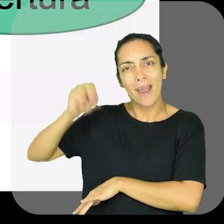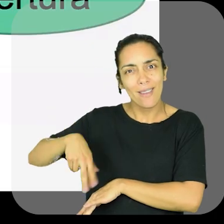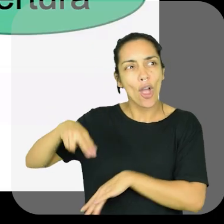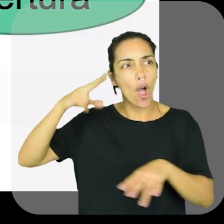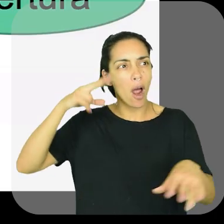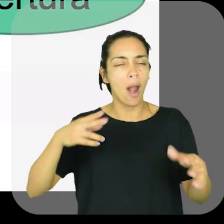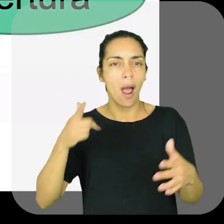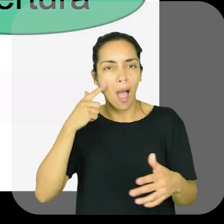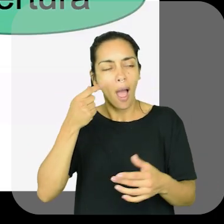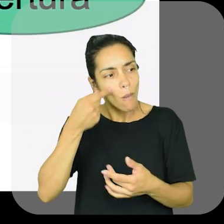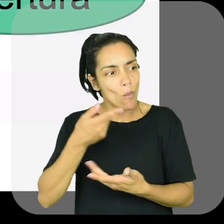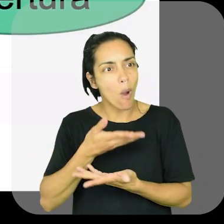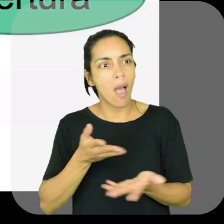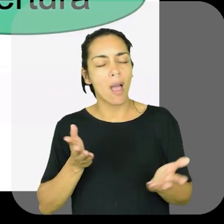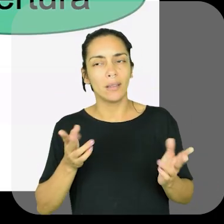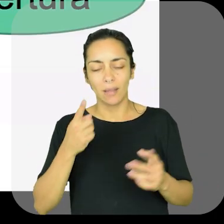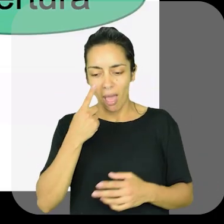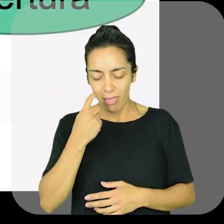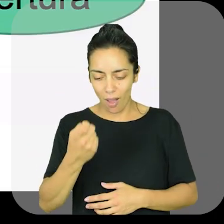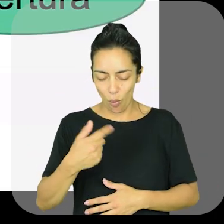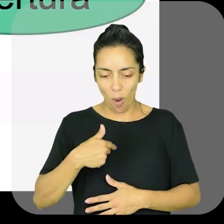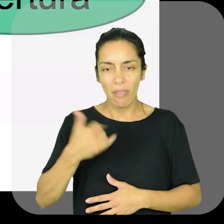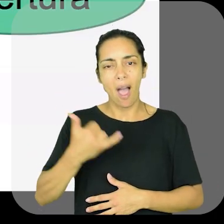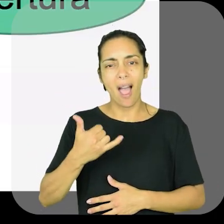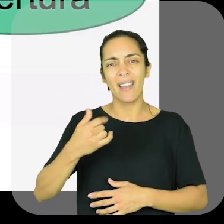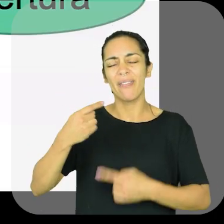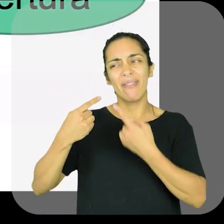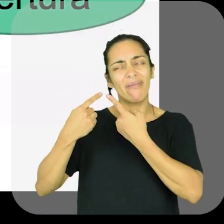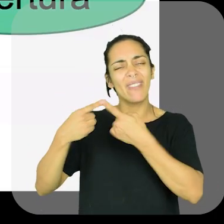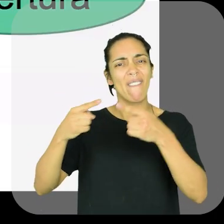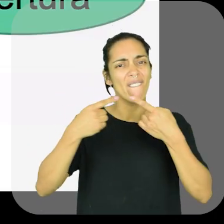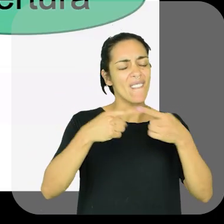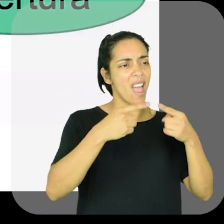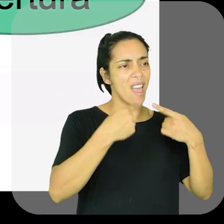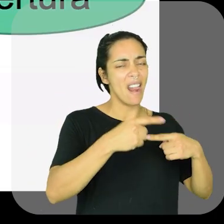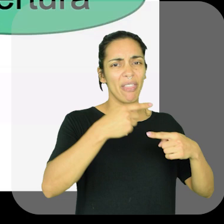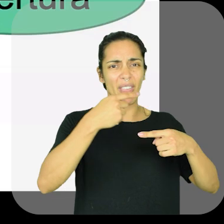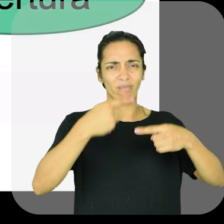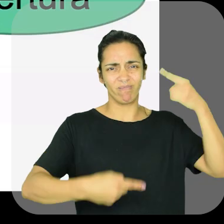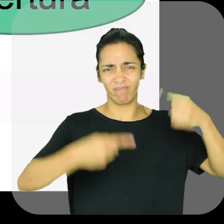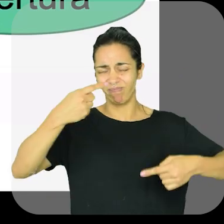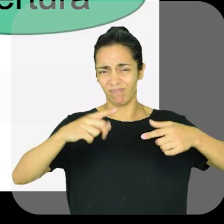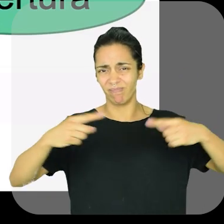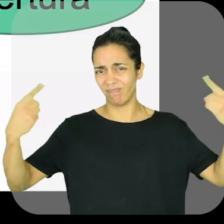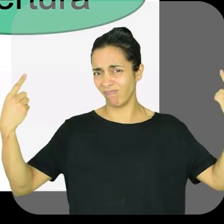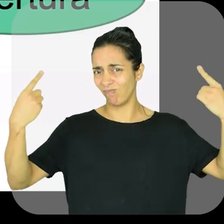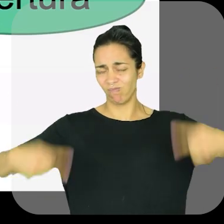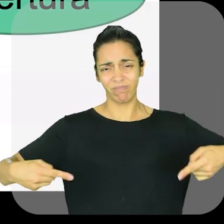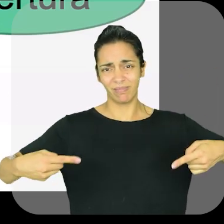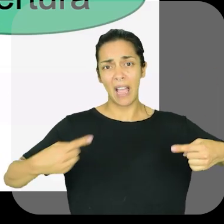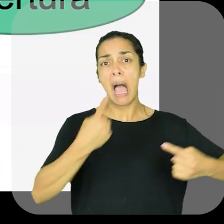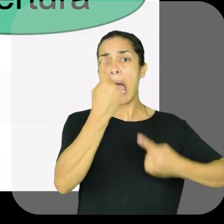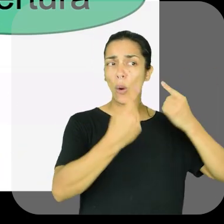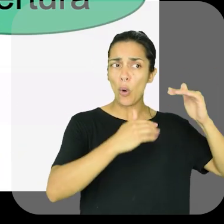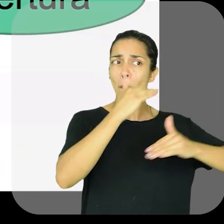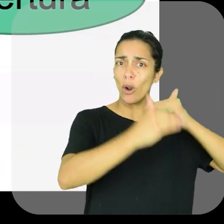un poco al nombre de la ponencia, me han mostrado que hay unas disonancias, que hay unos procesos formativos que no